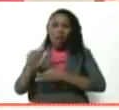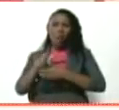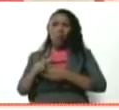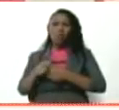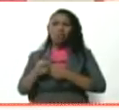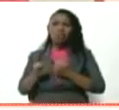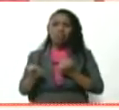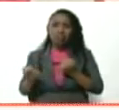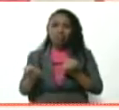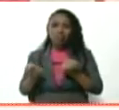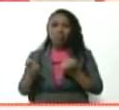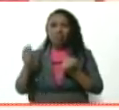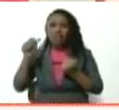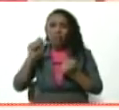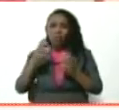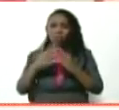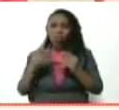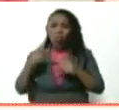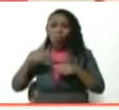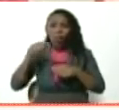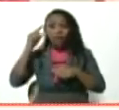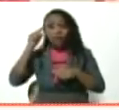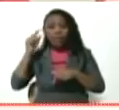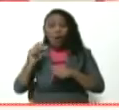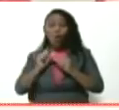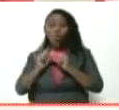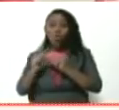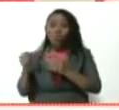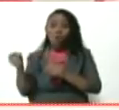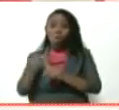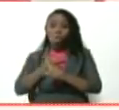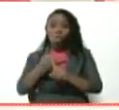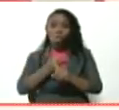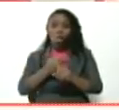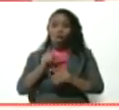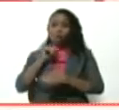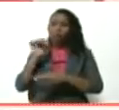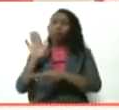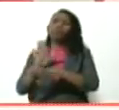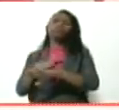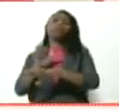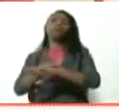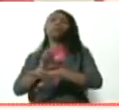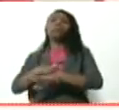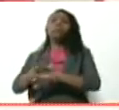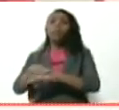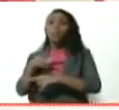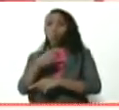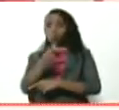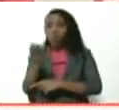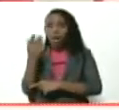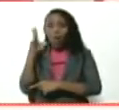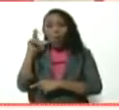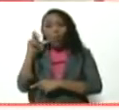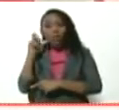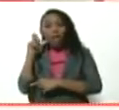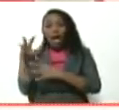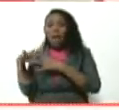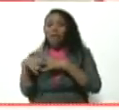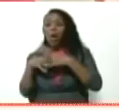y ahí están. Hoy día siguen con los ataques, un año después siguen, y anuncian, tú los escuchas, que dicen desde Estados